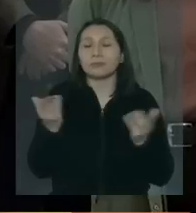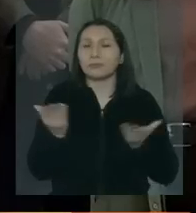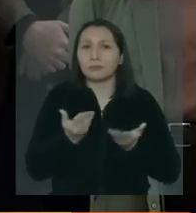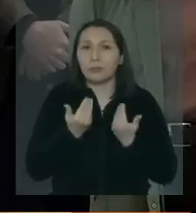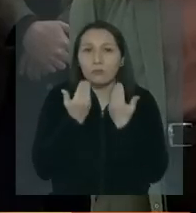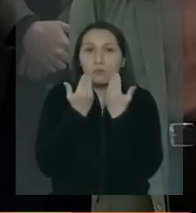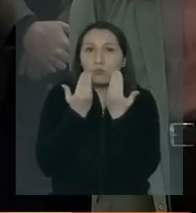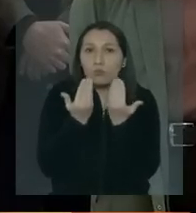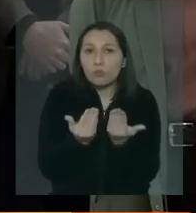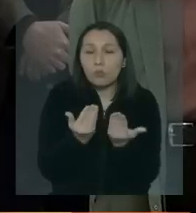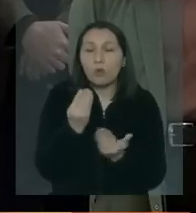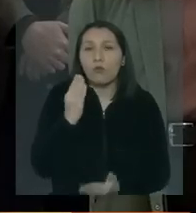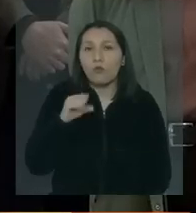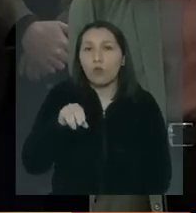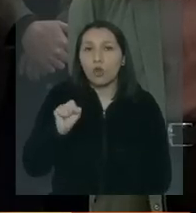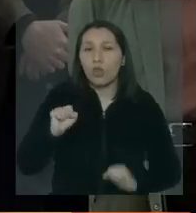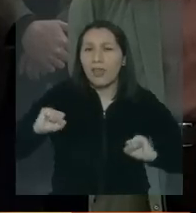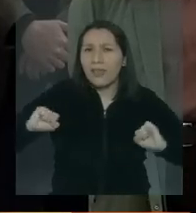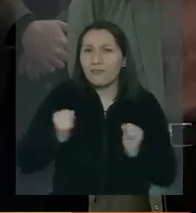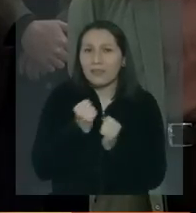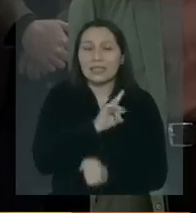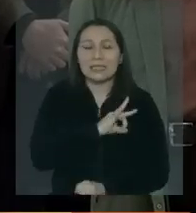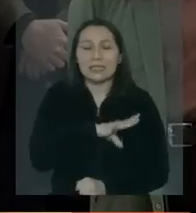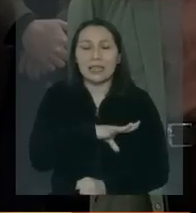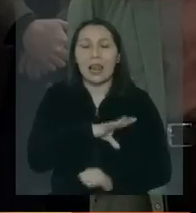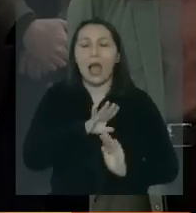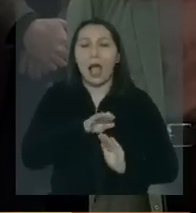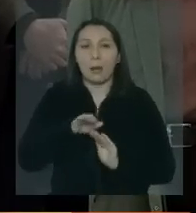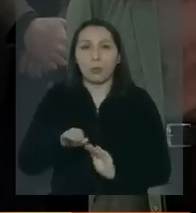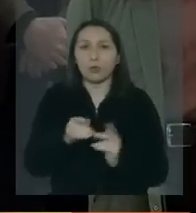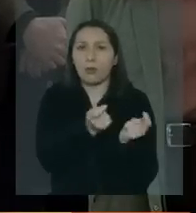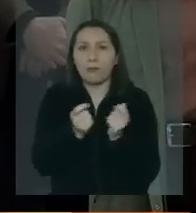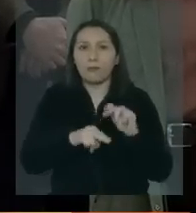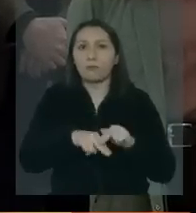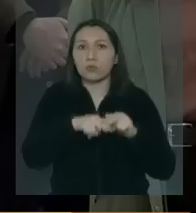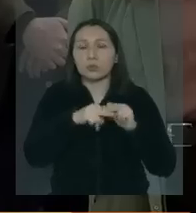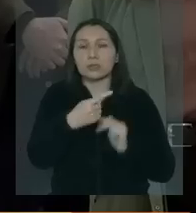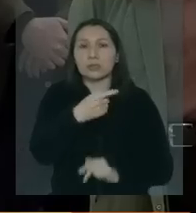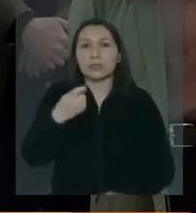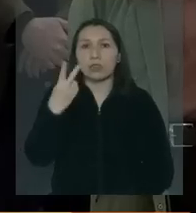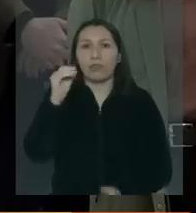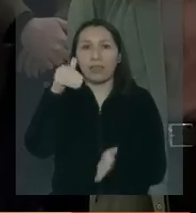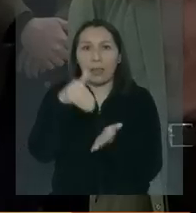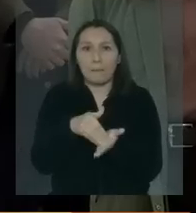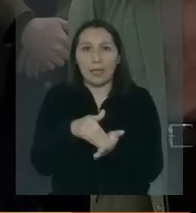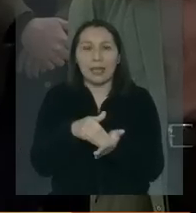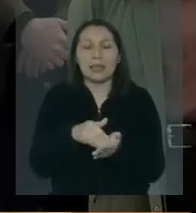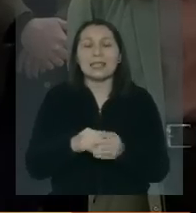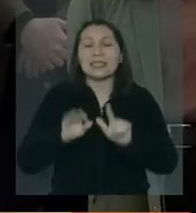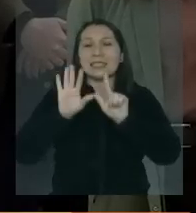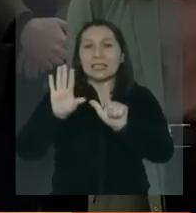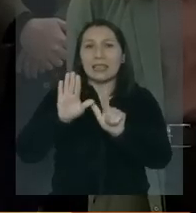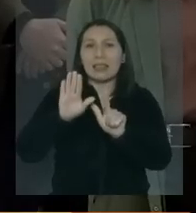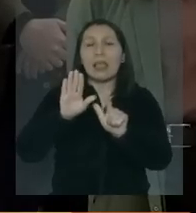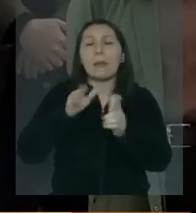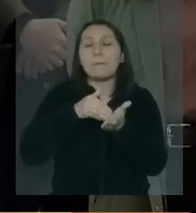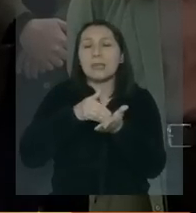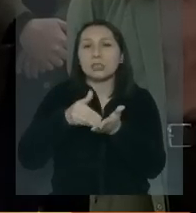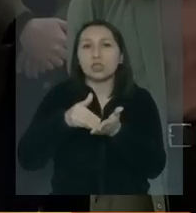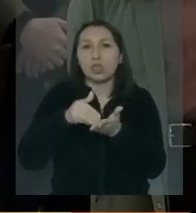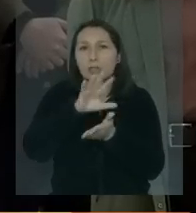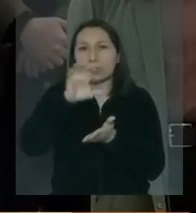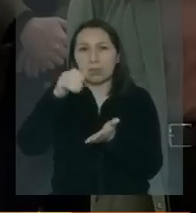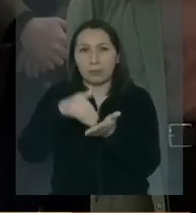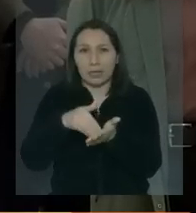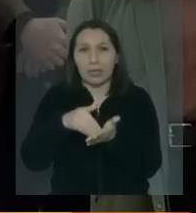otorgar un bono invierno Chile Apoya por un monto de 120 mil pesos a 7 millones y medio de